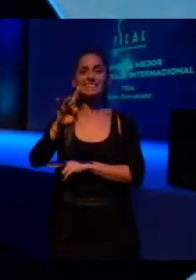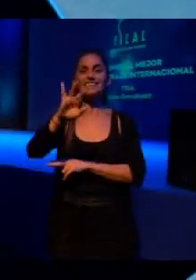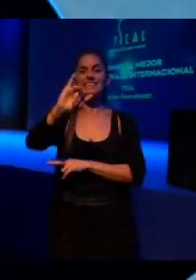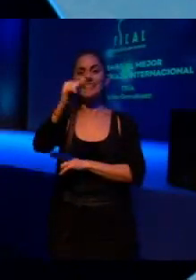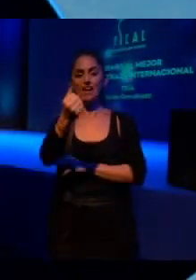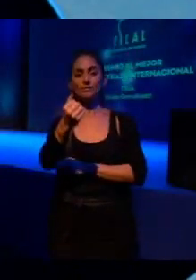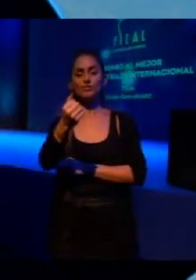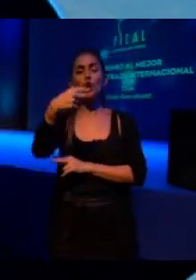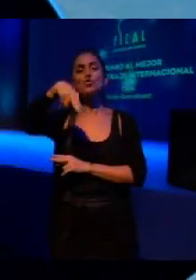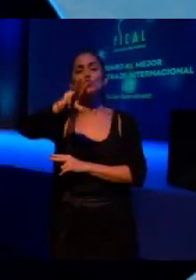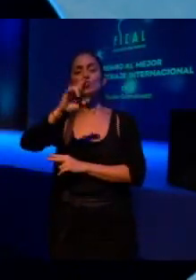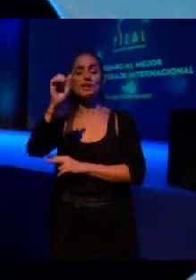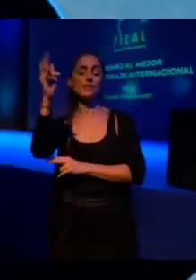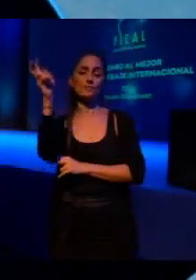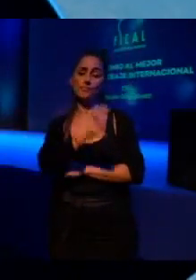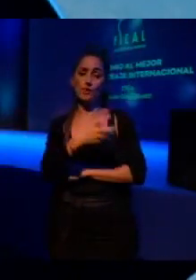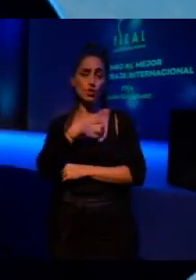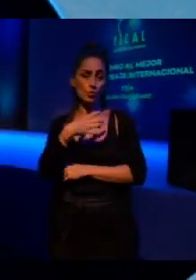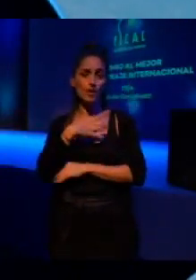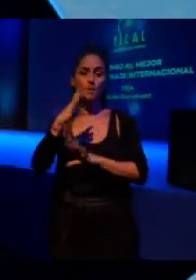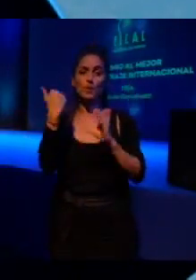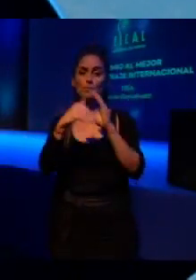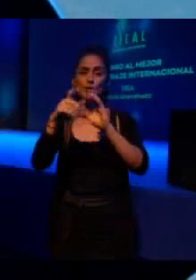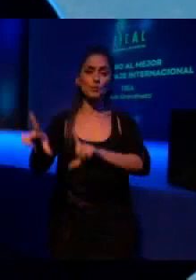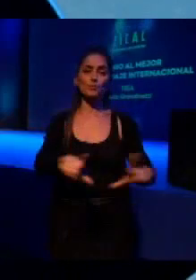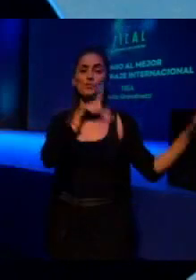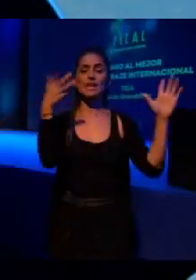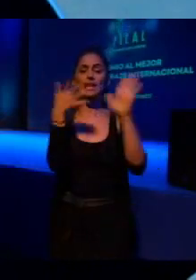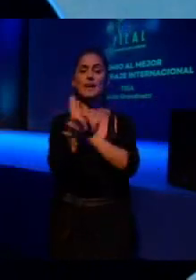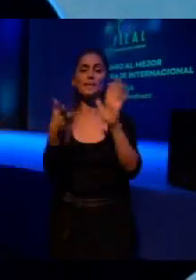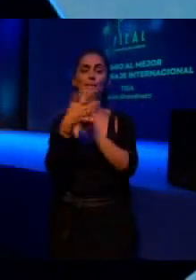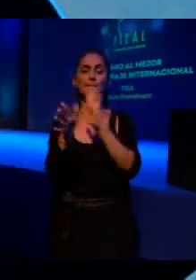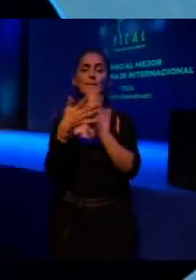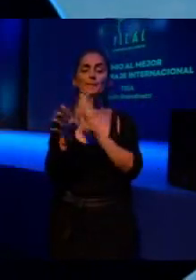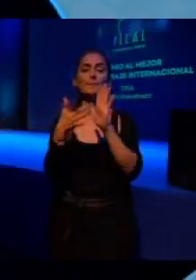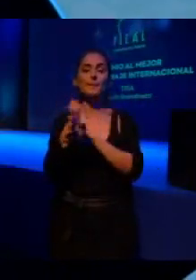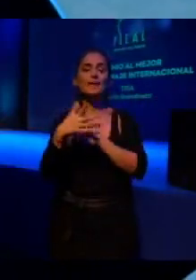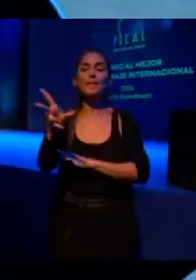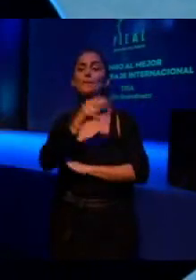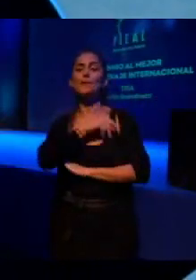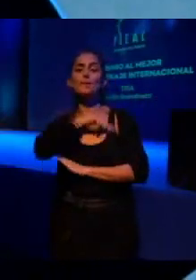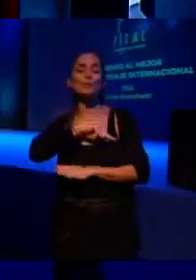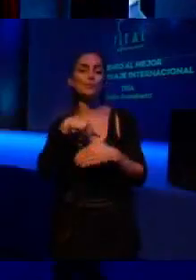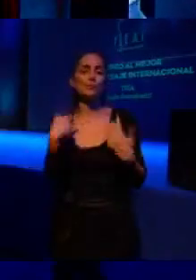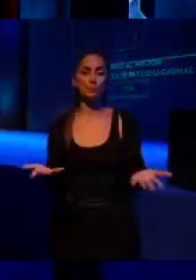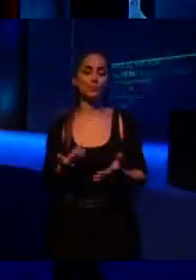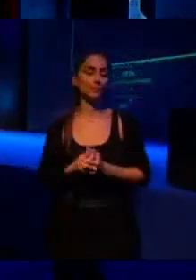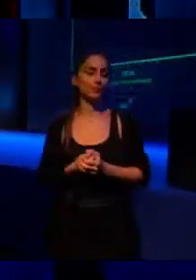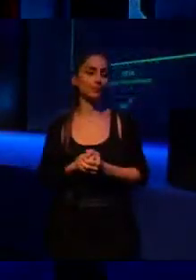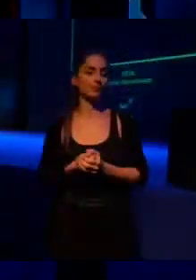La directora no ha podido acompañarnos, pero en este vídeo nos explica lo que este premio ha significado para ella.